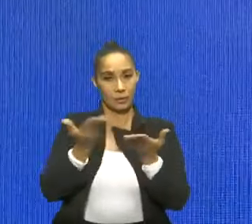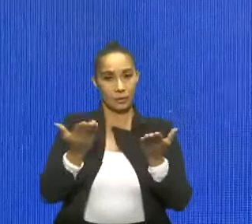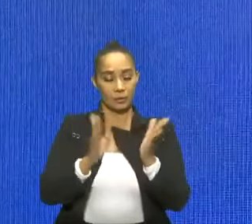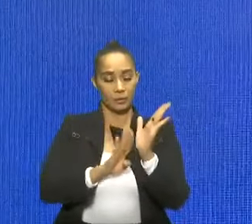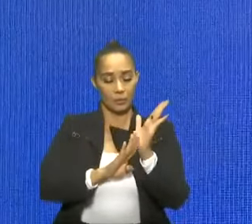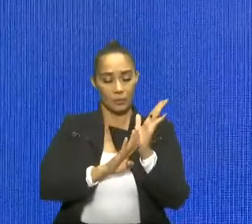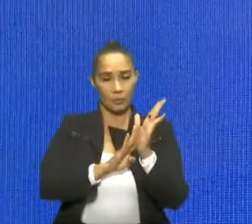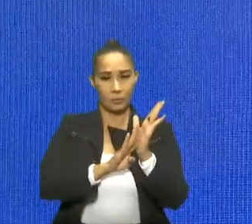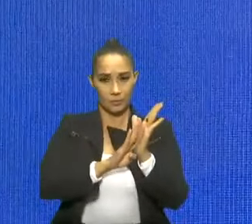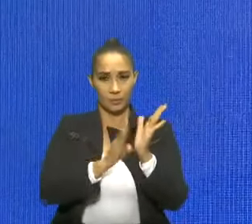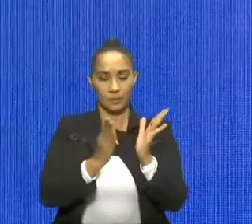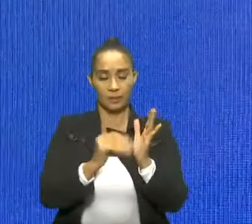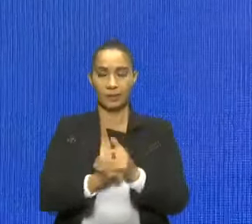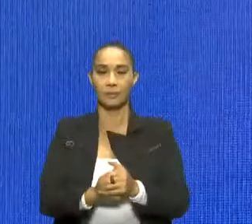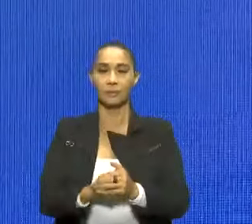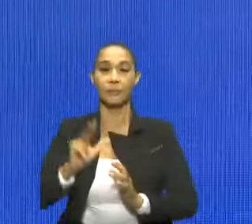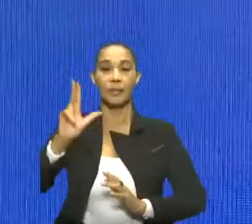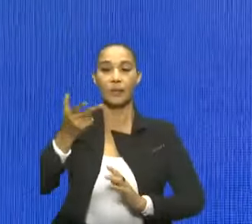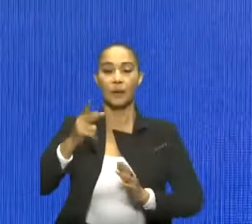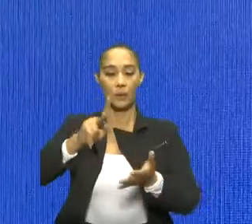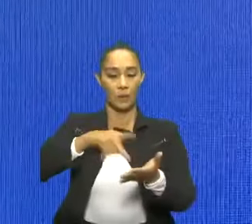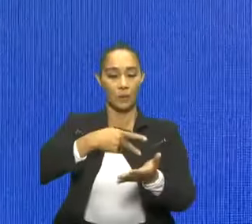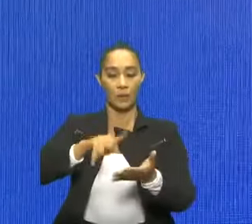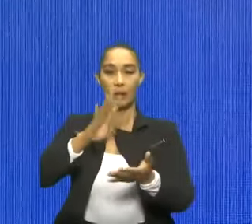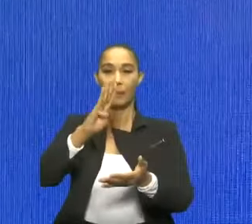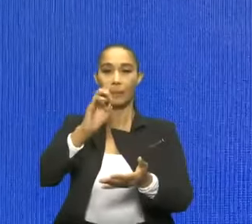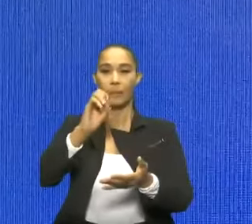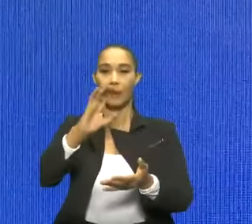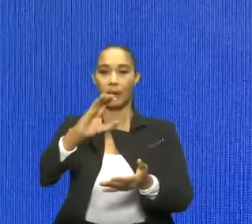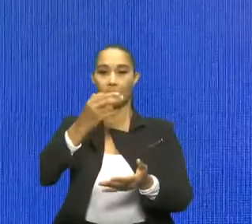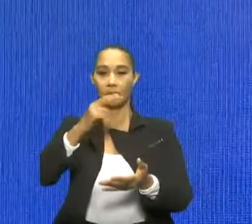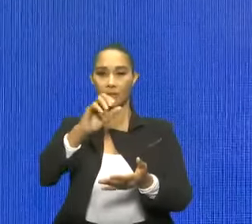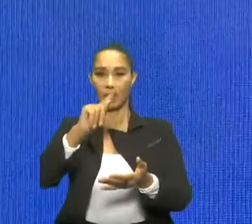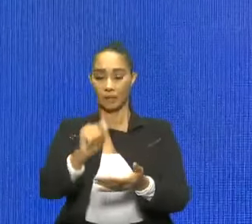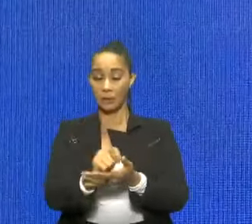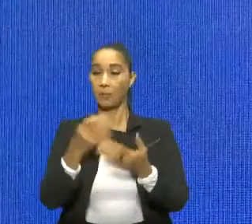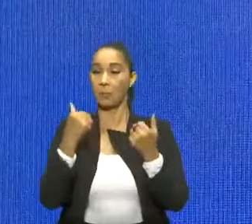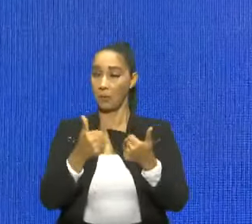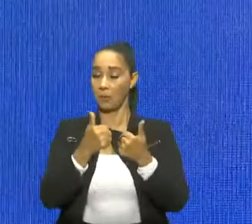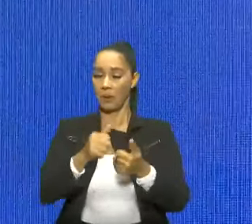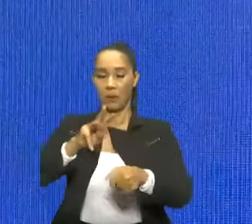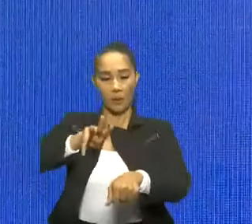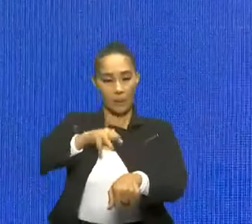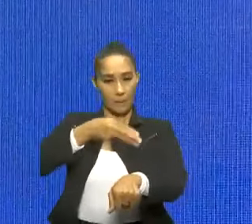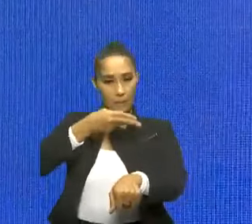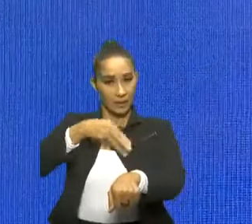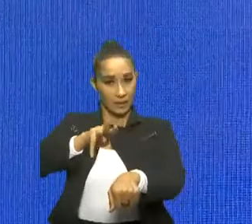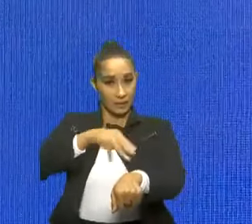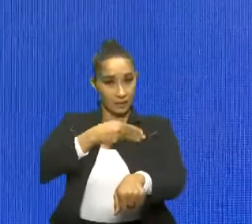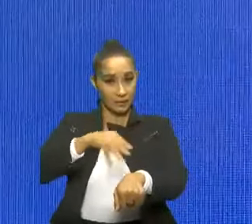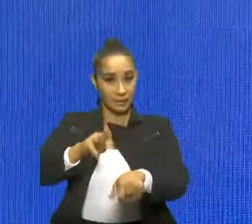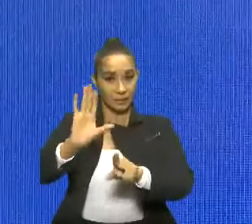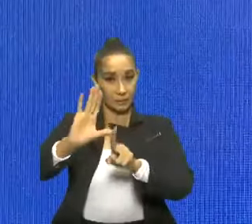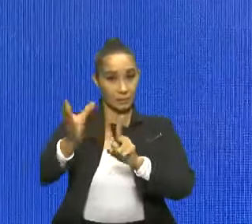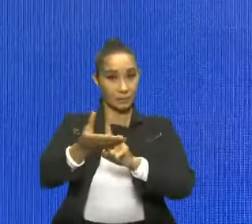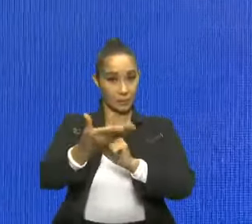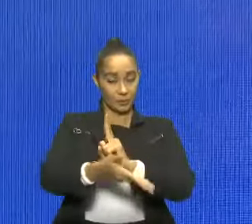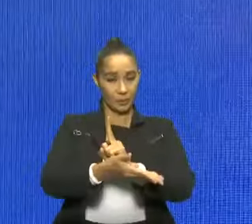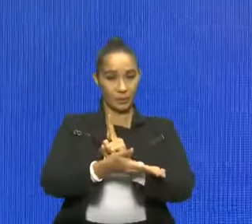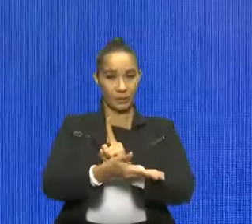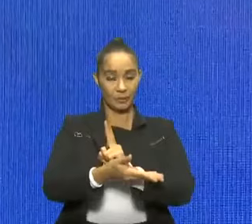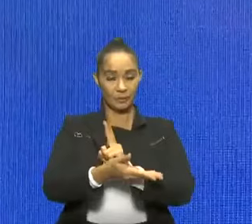Segundo, tú hablas de bachata y eso es muy bueno, la bachata, el merengue, eso es la parte cultural. Nosotros tenemos